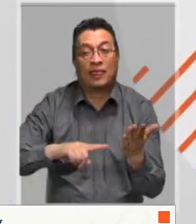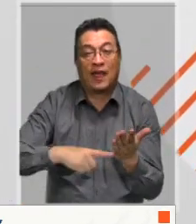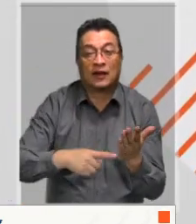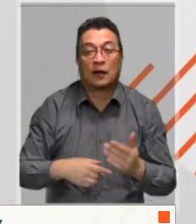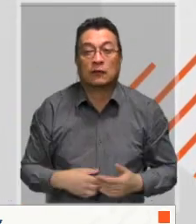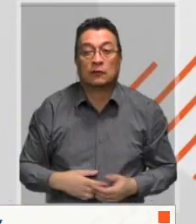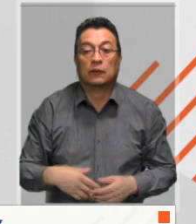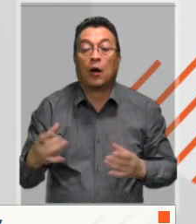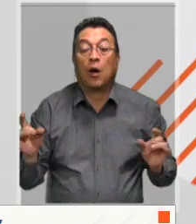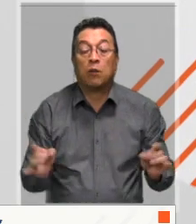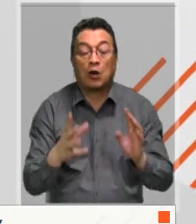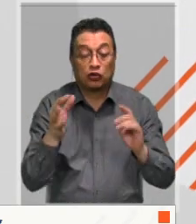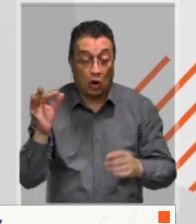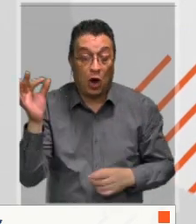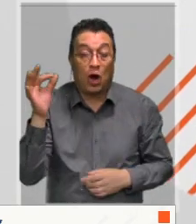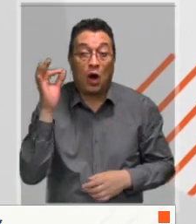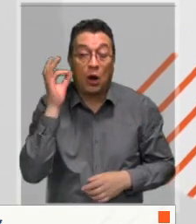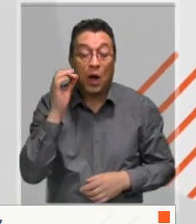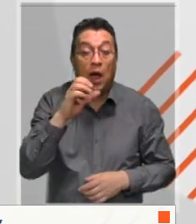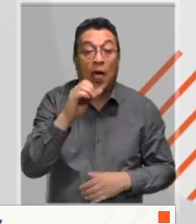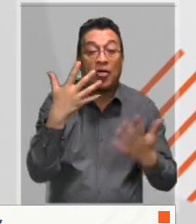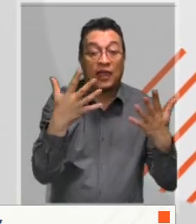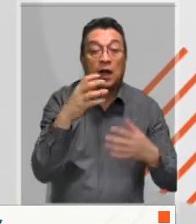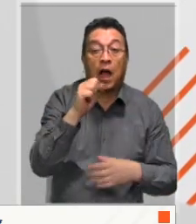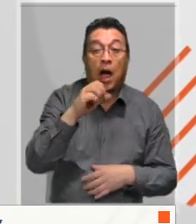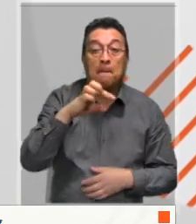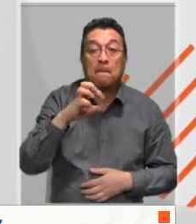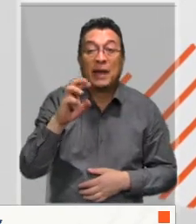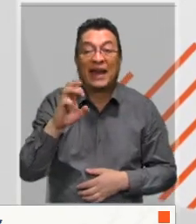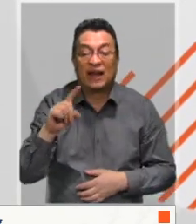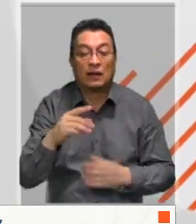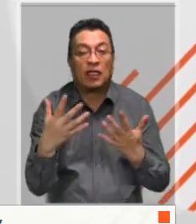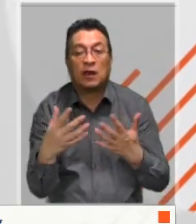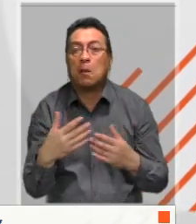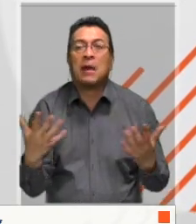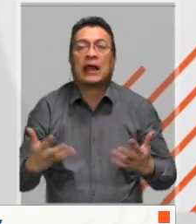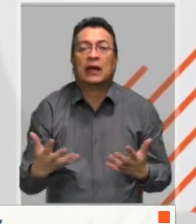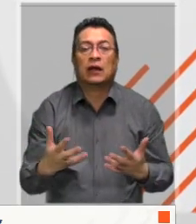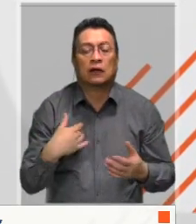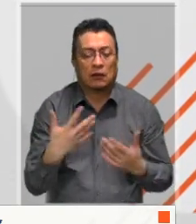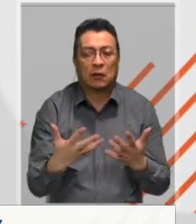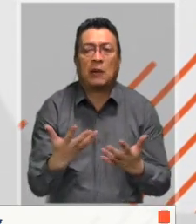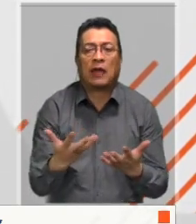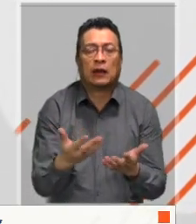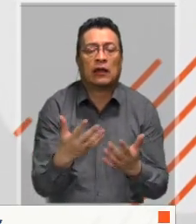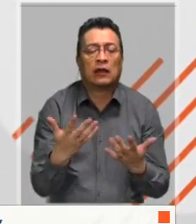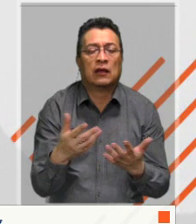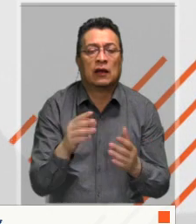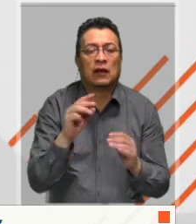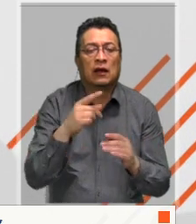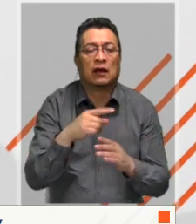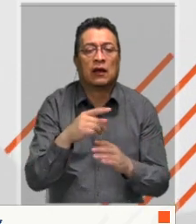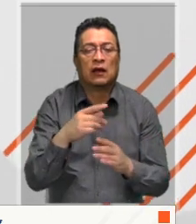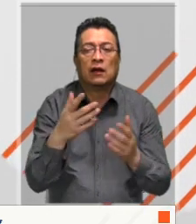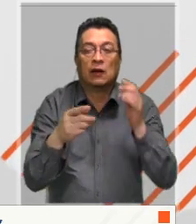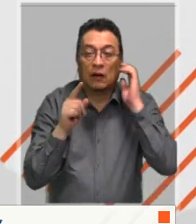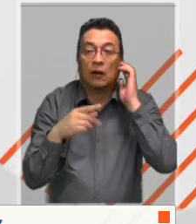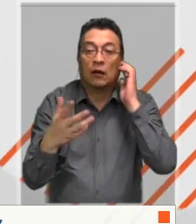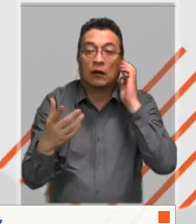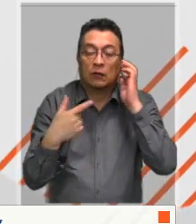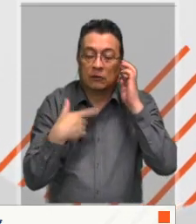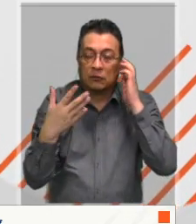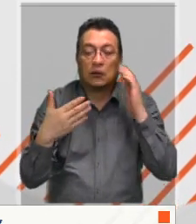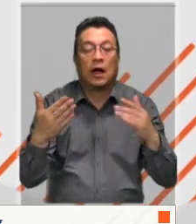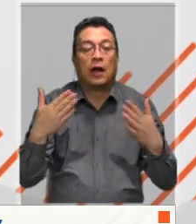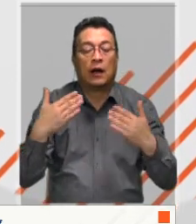Sí una térmica de 10 amper por favor térmica de 10 Para qué para qué te dijeron que era es que es para un aire